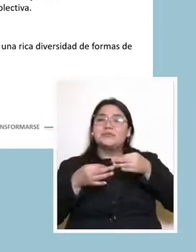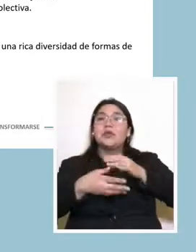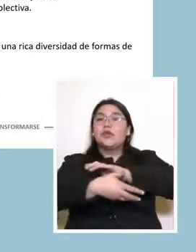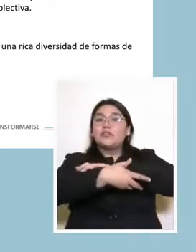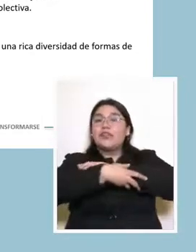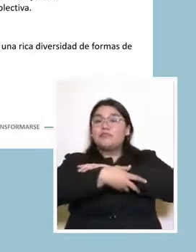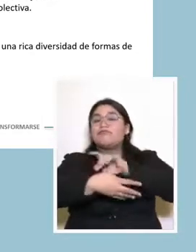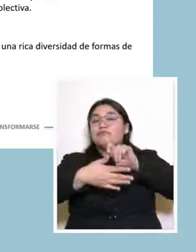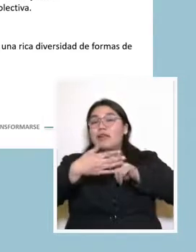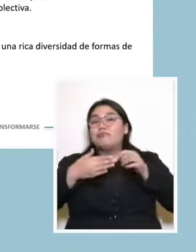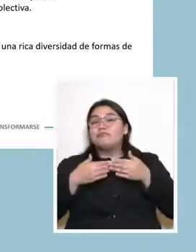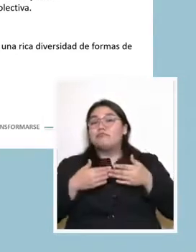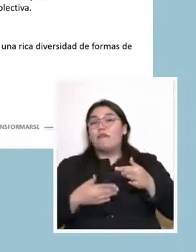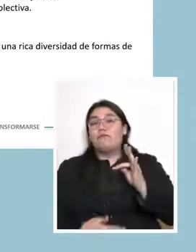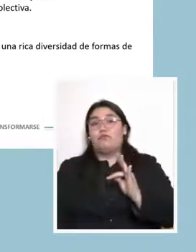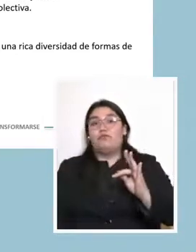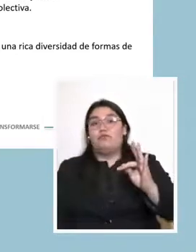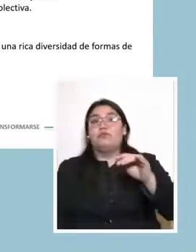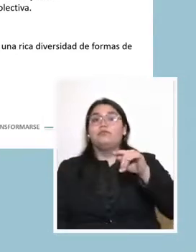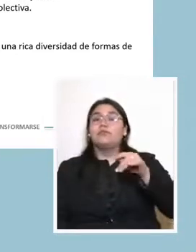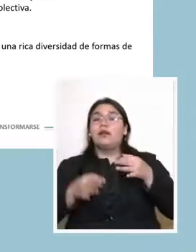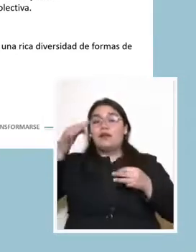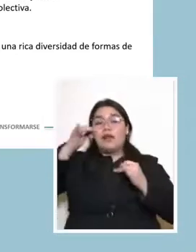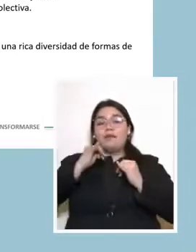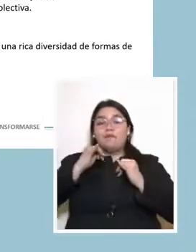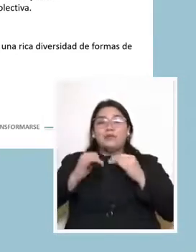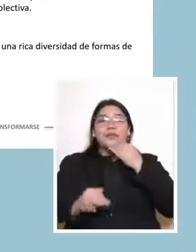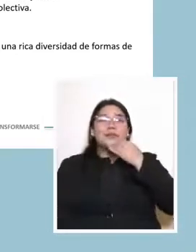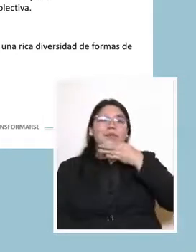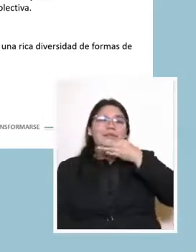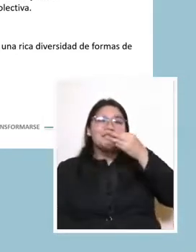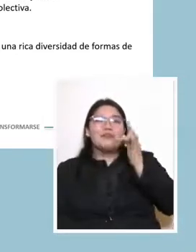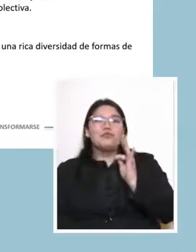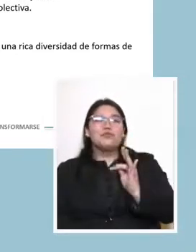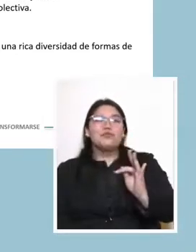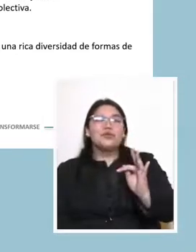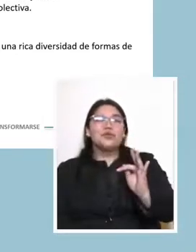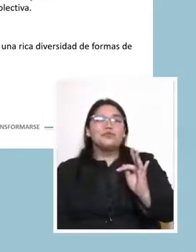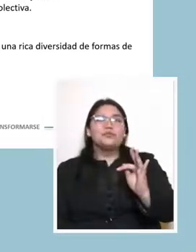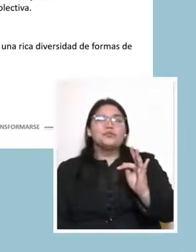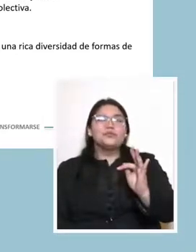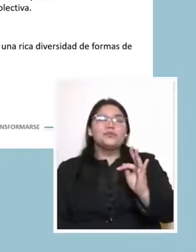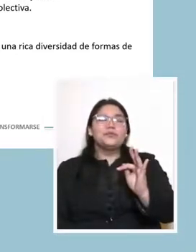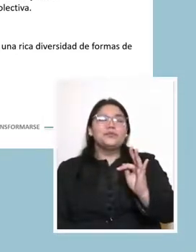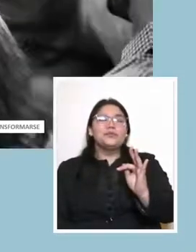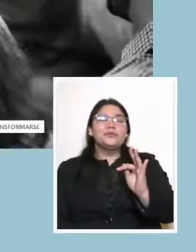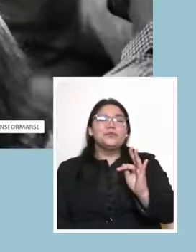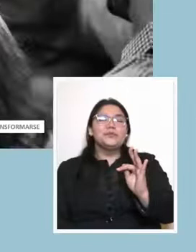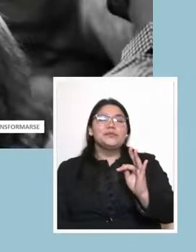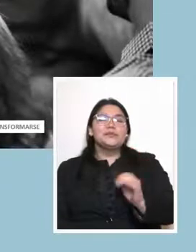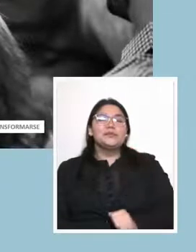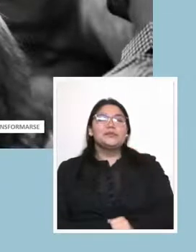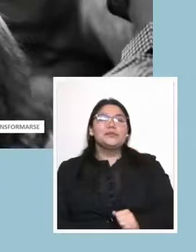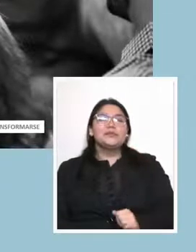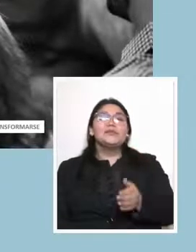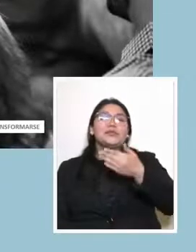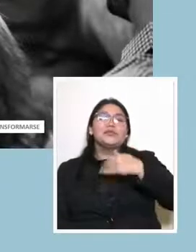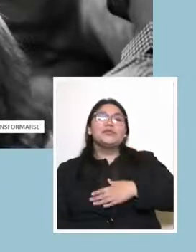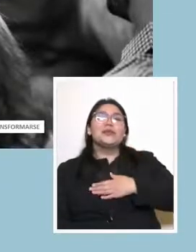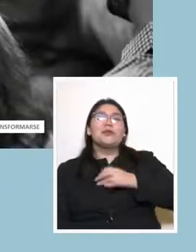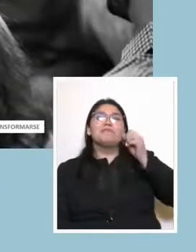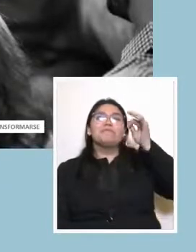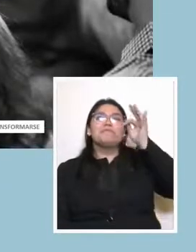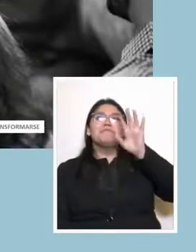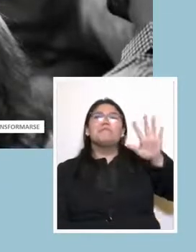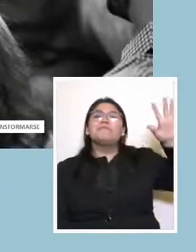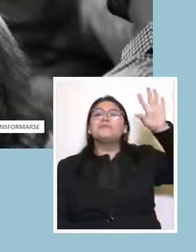informe también apela a unos futuros en plural en términos de las posibilidades que nosotros soñamos e imaginamos.